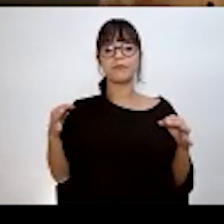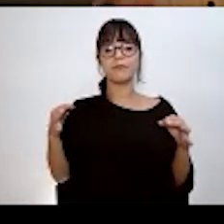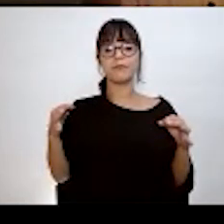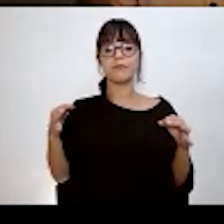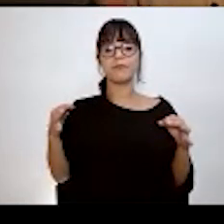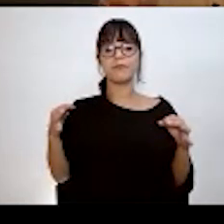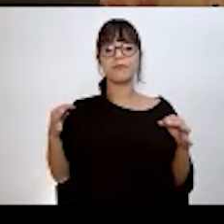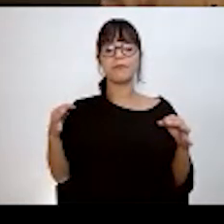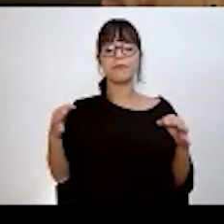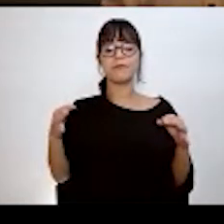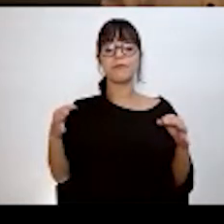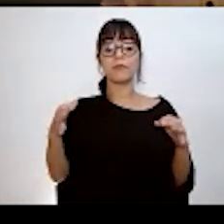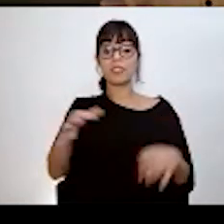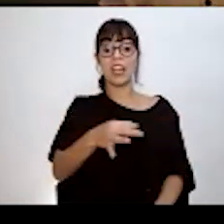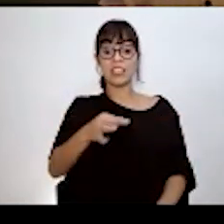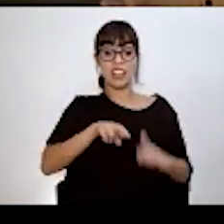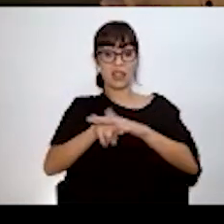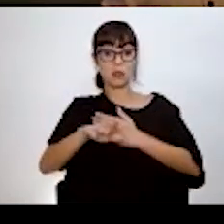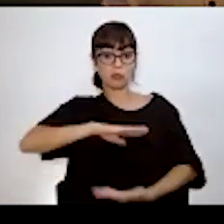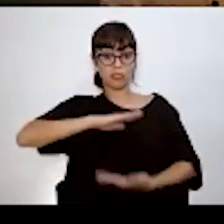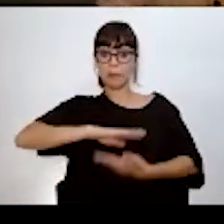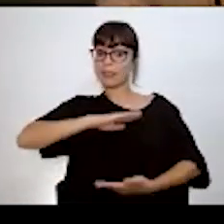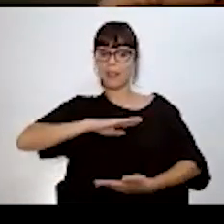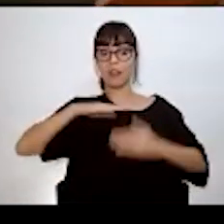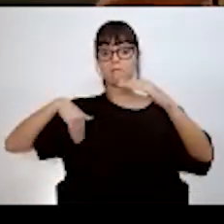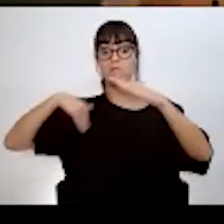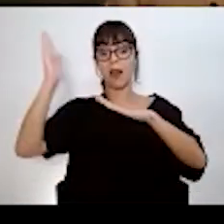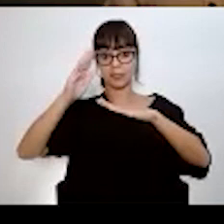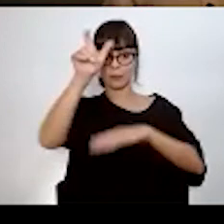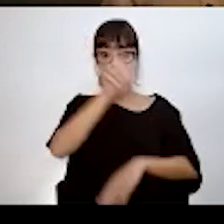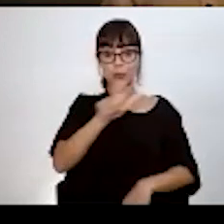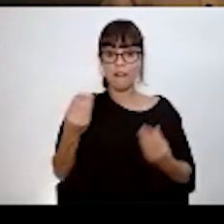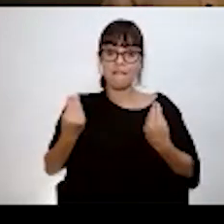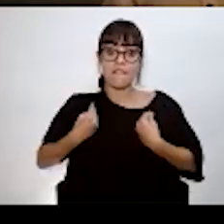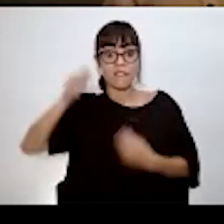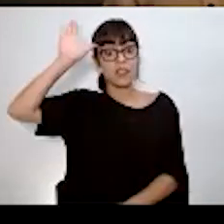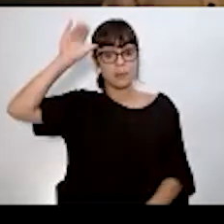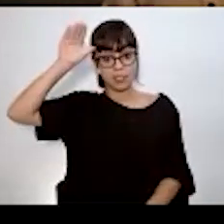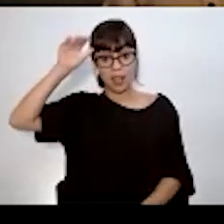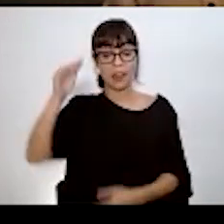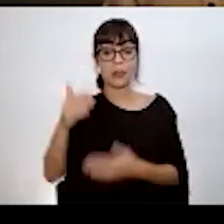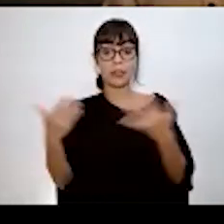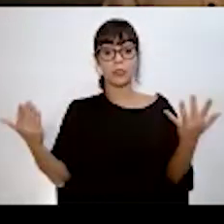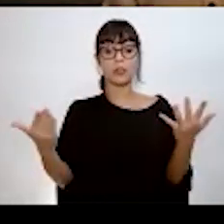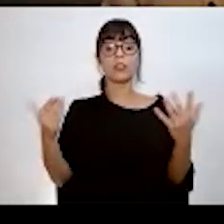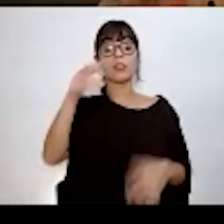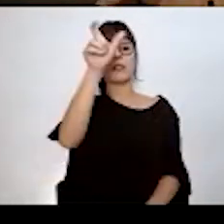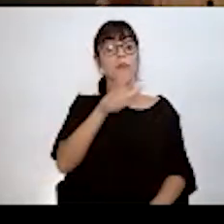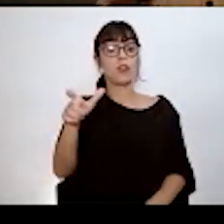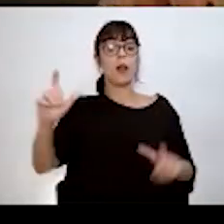esa capacidad de carga de la que se habla de este territorio insular, y eso implica un descenso demográfico muy